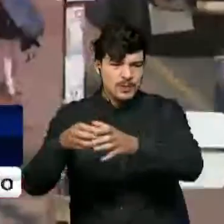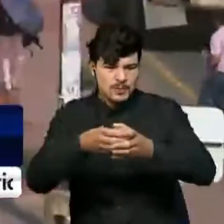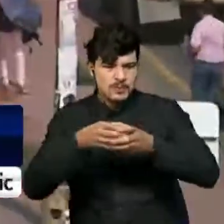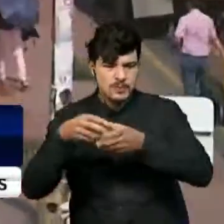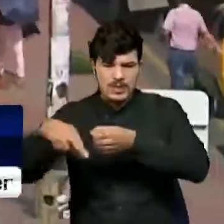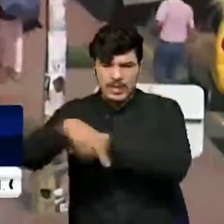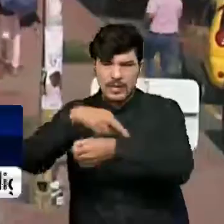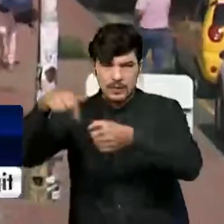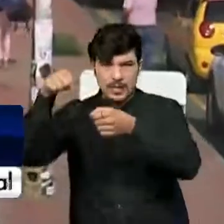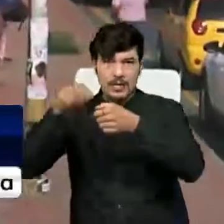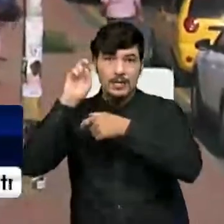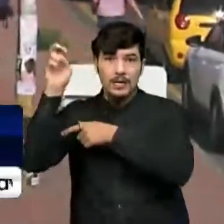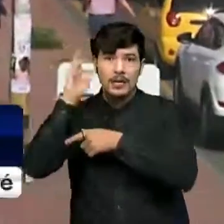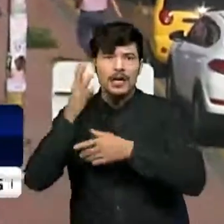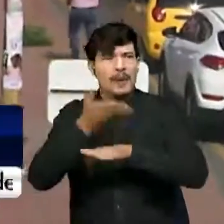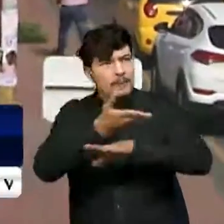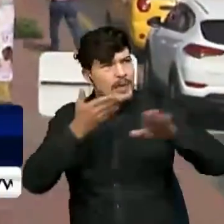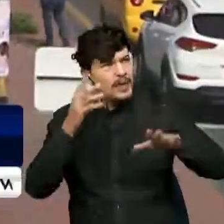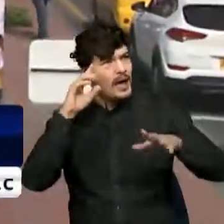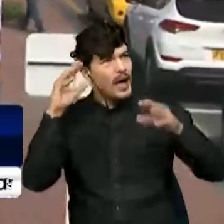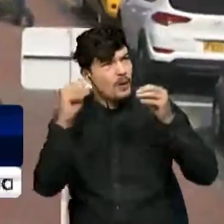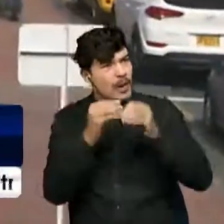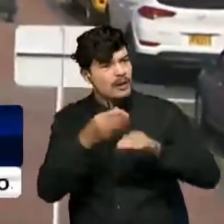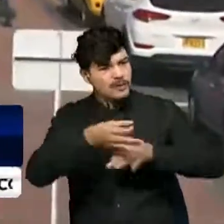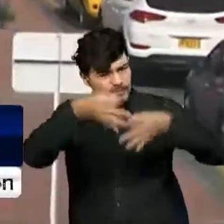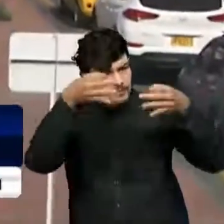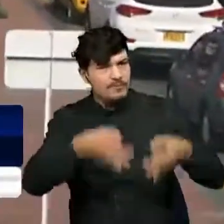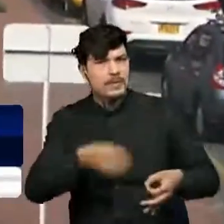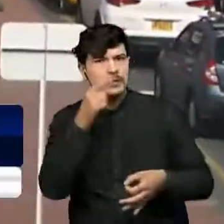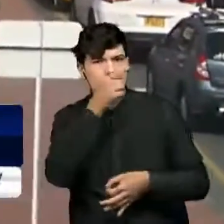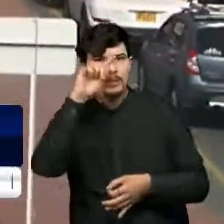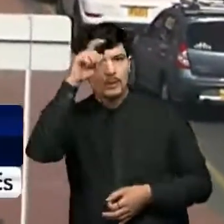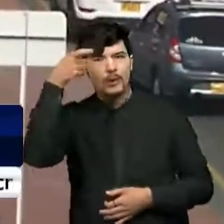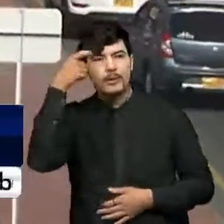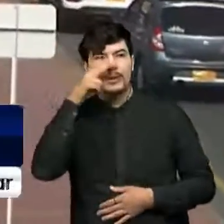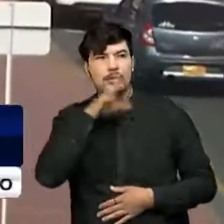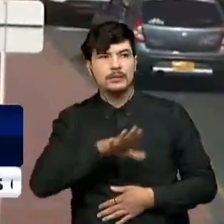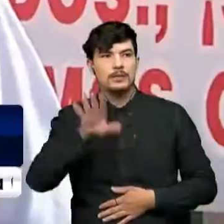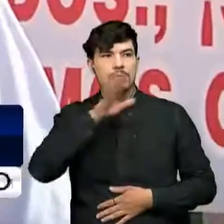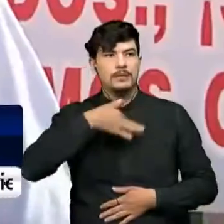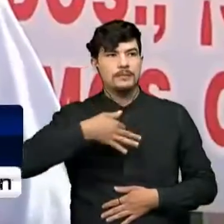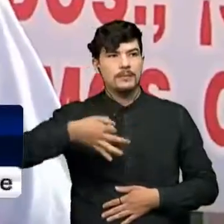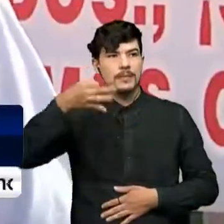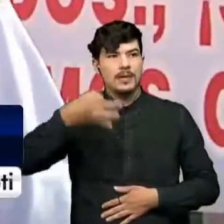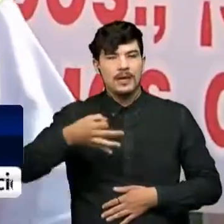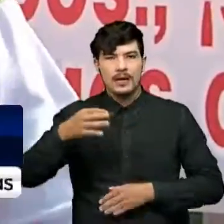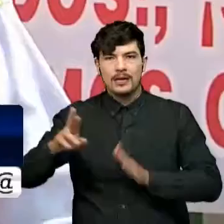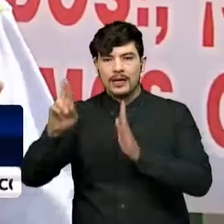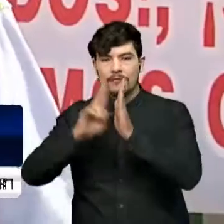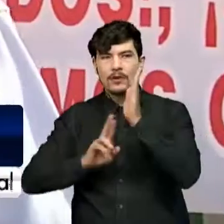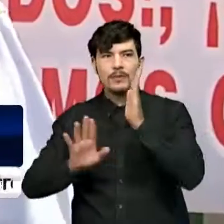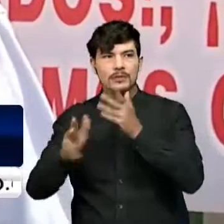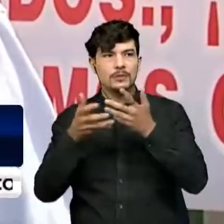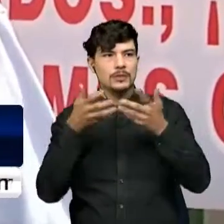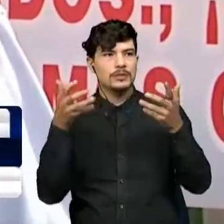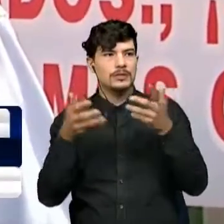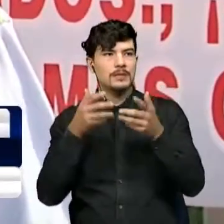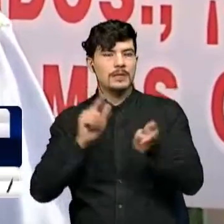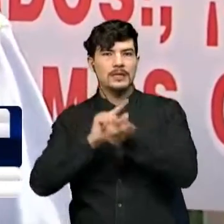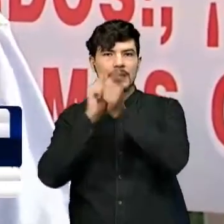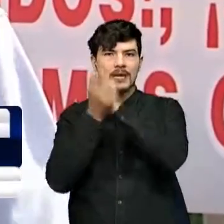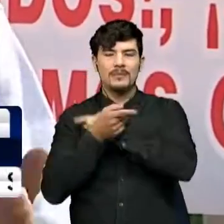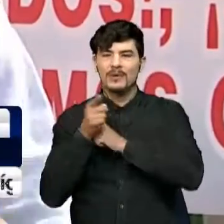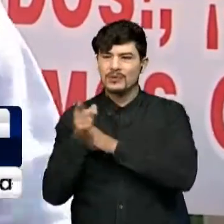exigían el cumplimiento de los acuerdos firmados entre FECODE y el gobierno nacional. La reforma al sistema de transferencias